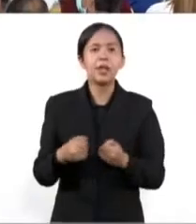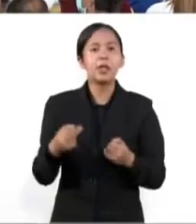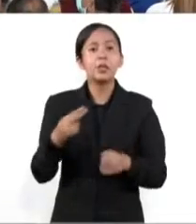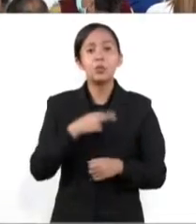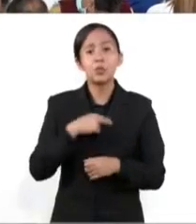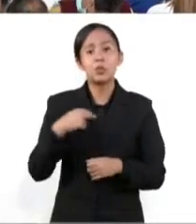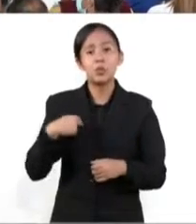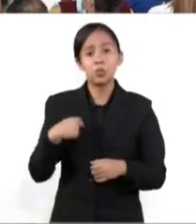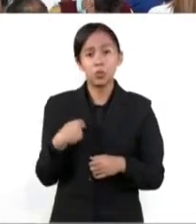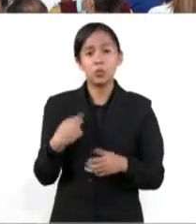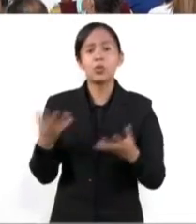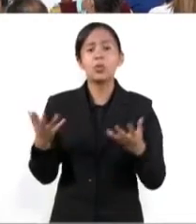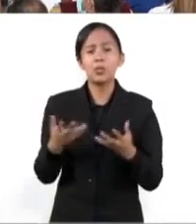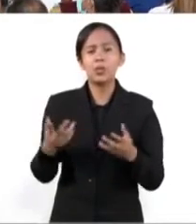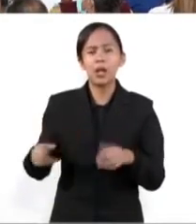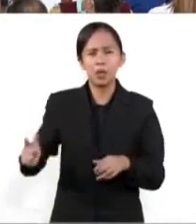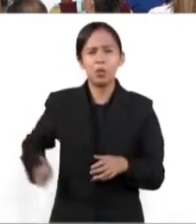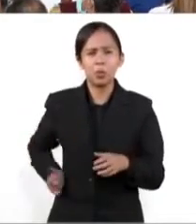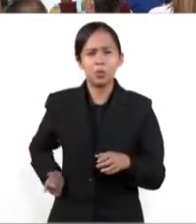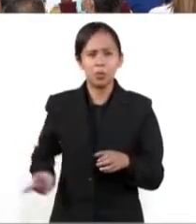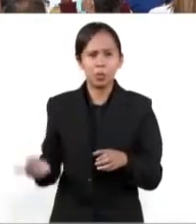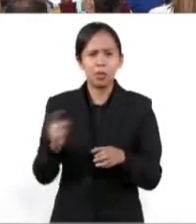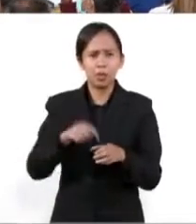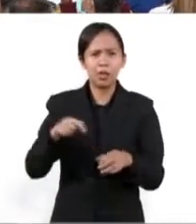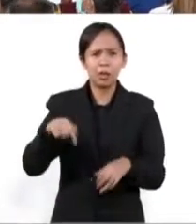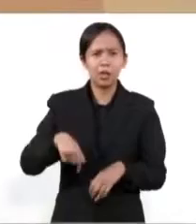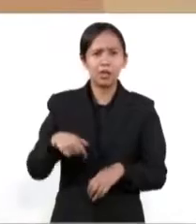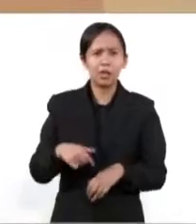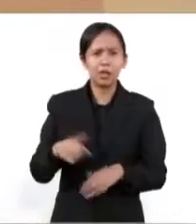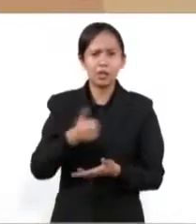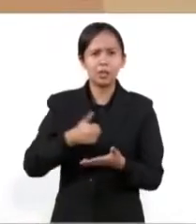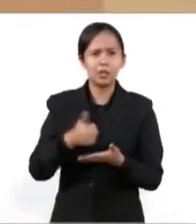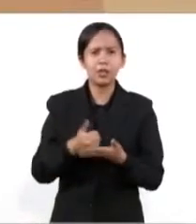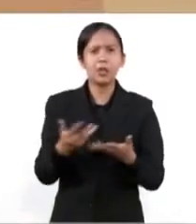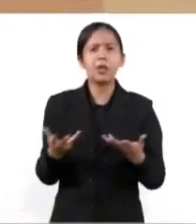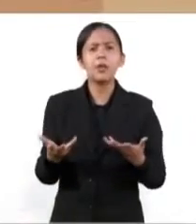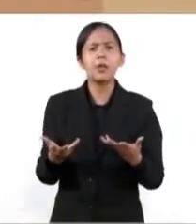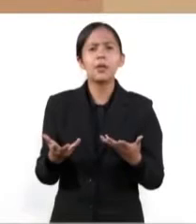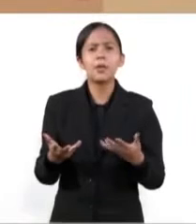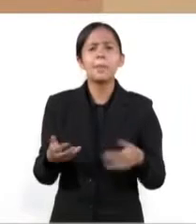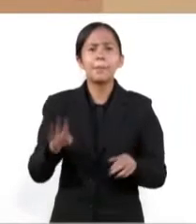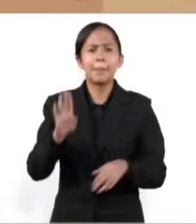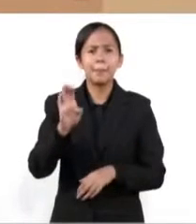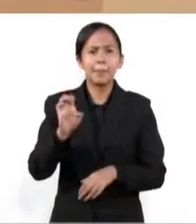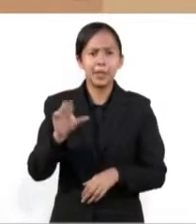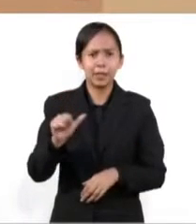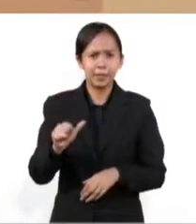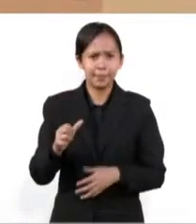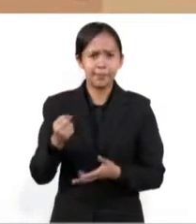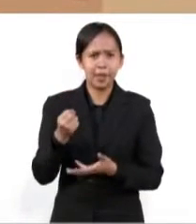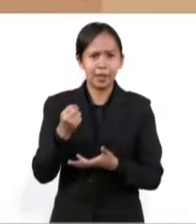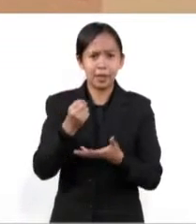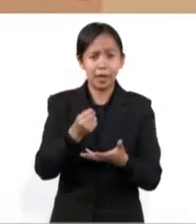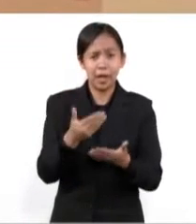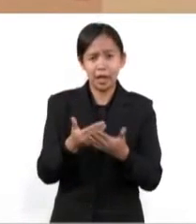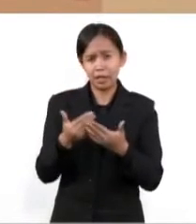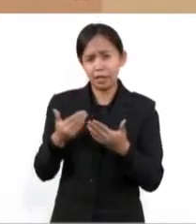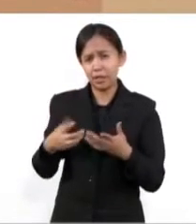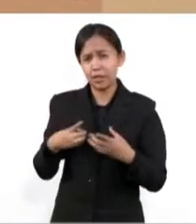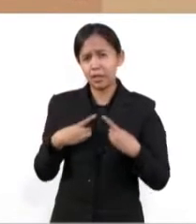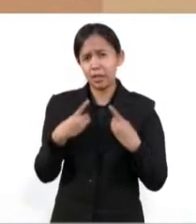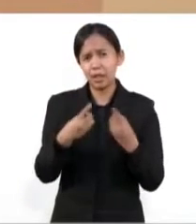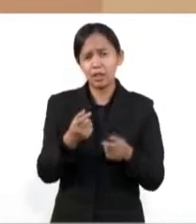hicimos desde que llegamos al gobierno de la ciudad fue convertir una beca que se le daba a